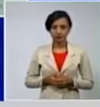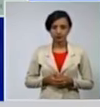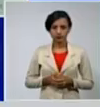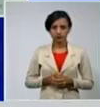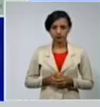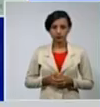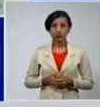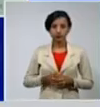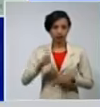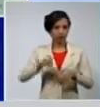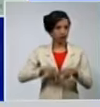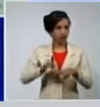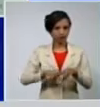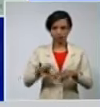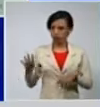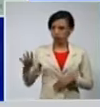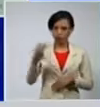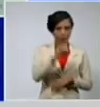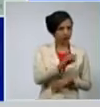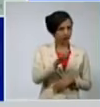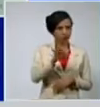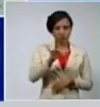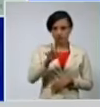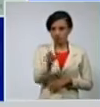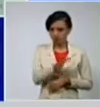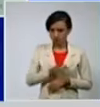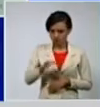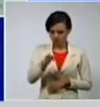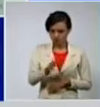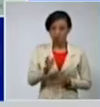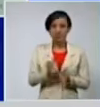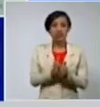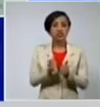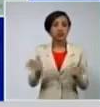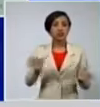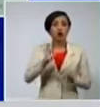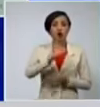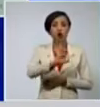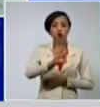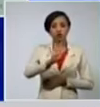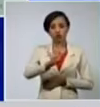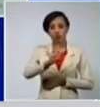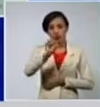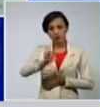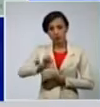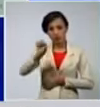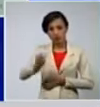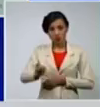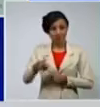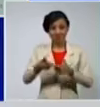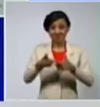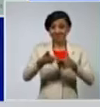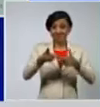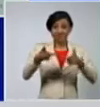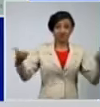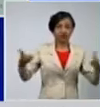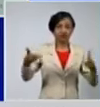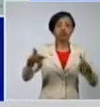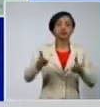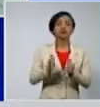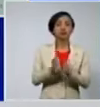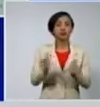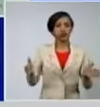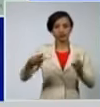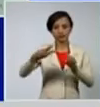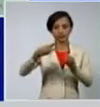15 municipios. San Miguel del Padrón con 84, la cifra mayor, Arroyo